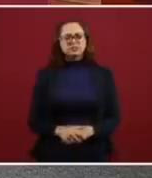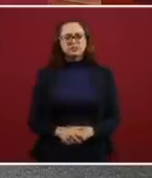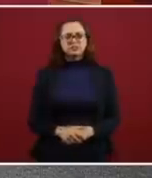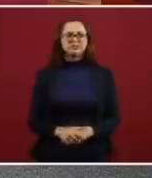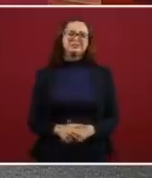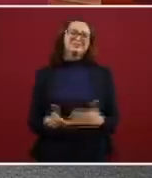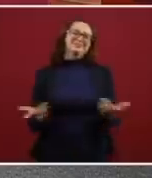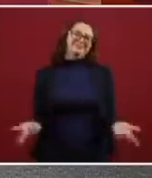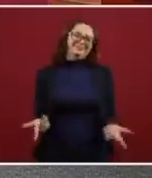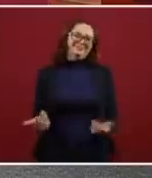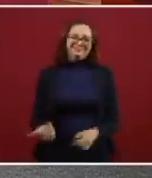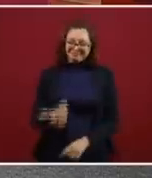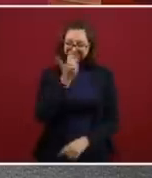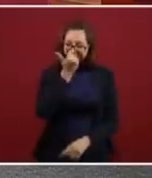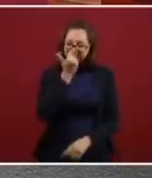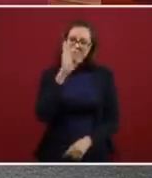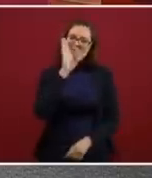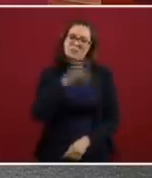Por la mala alimentación.